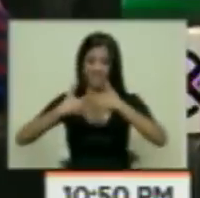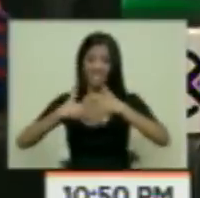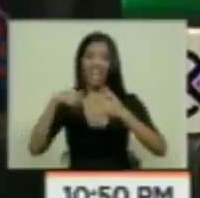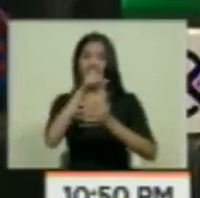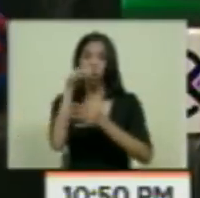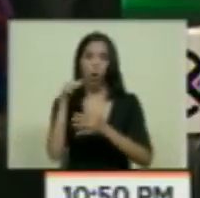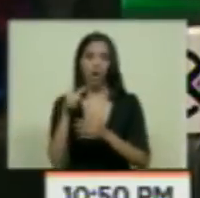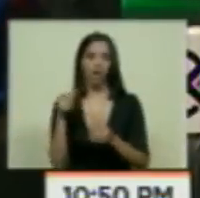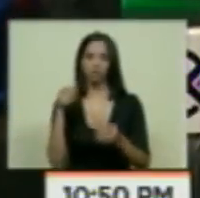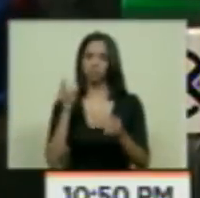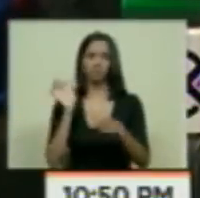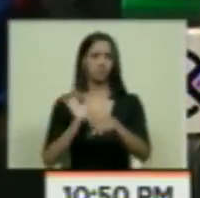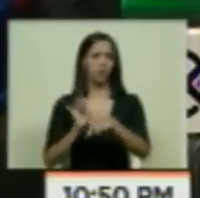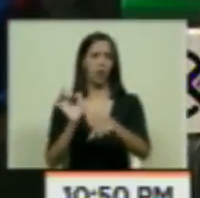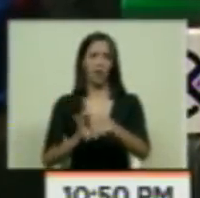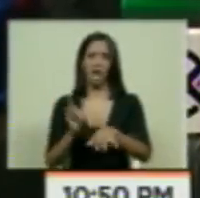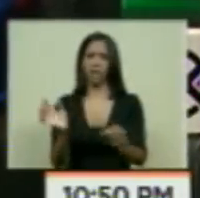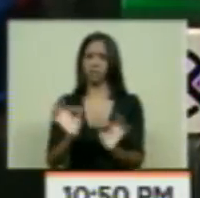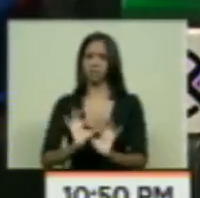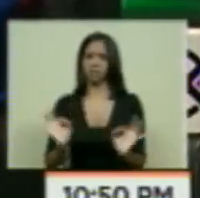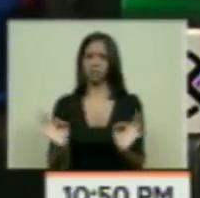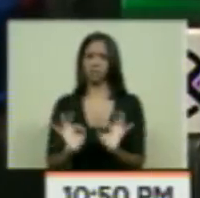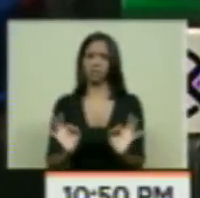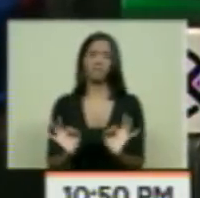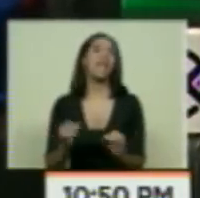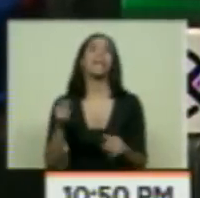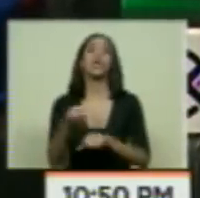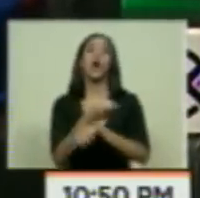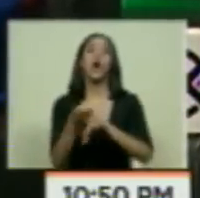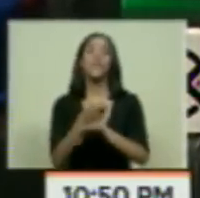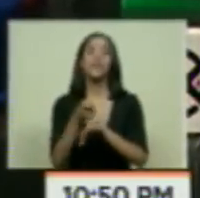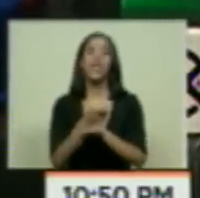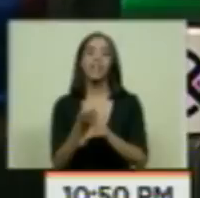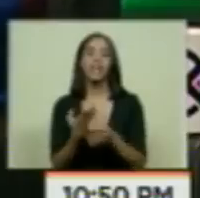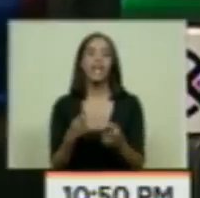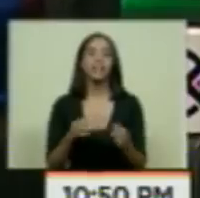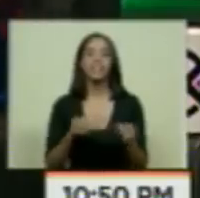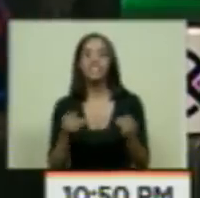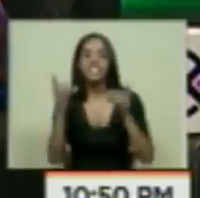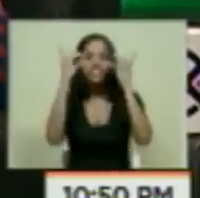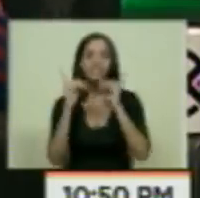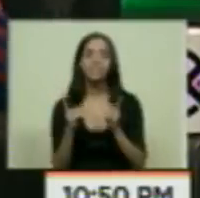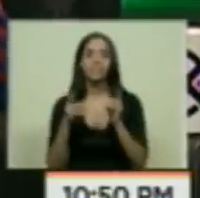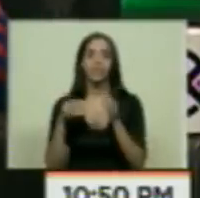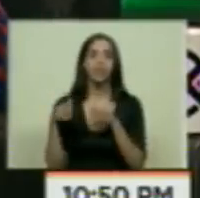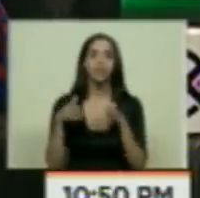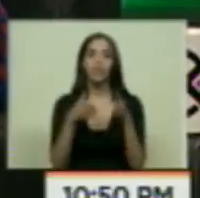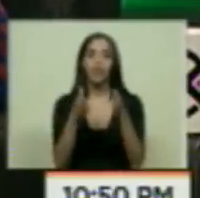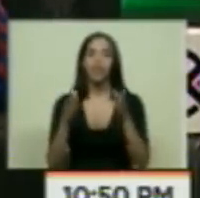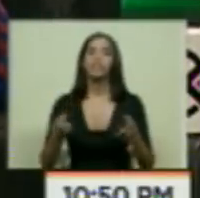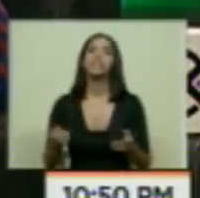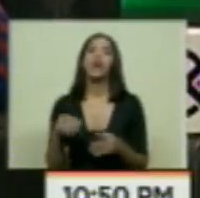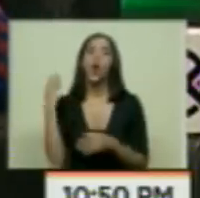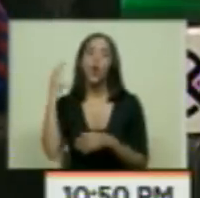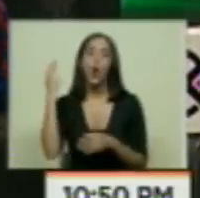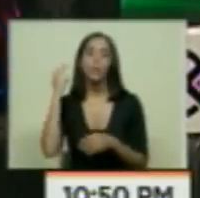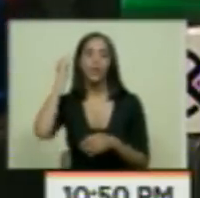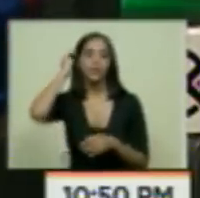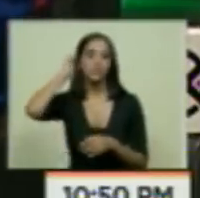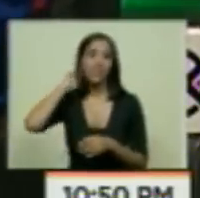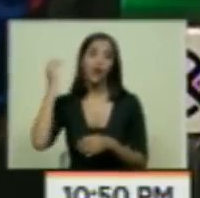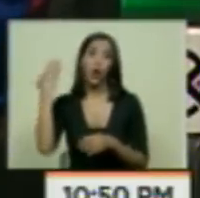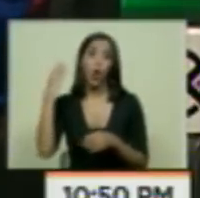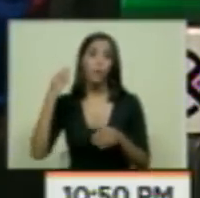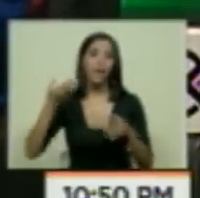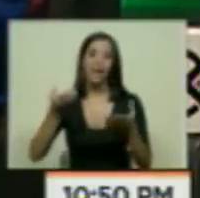no los han juzgado. Los grandes narcotraficantes son los que gobiernan y rigen el destino de Colombia. Colombia es una gran fosa común atiborrada